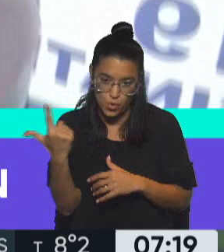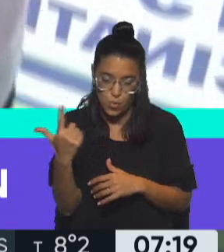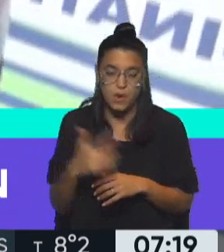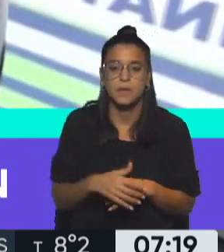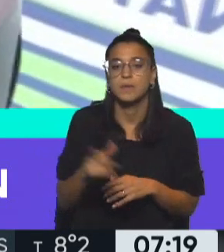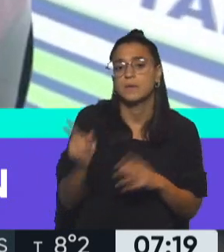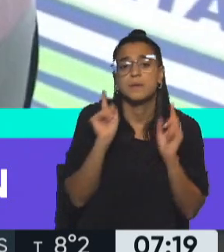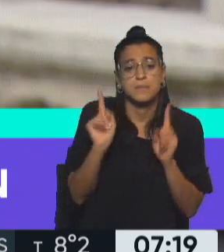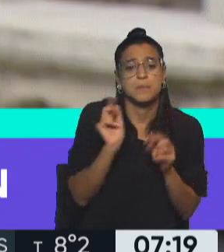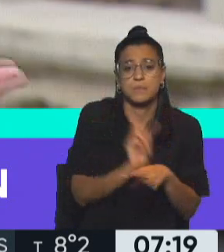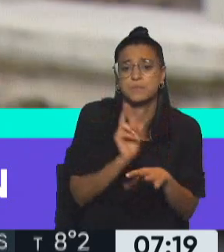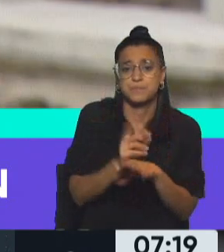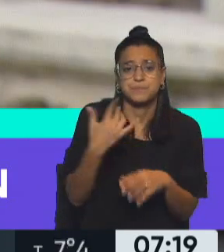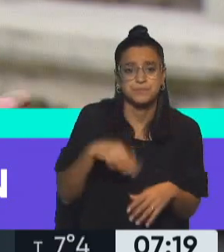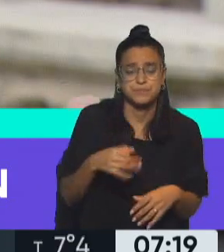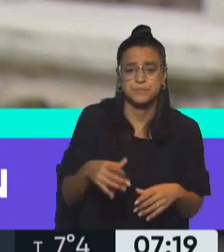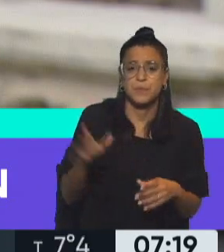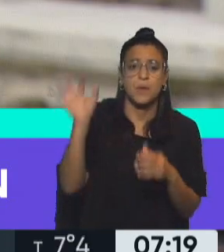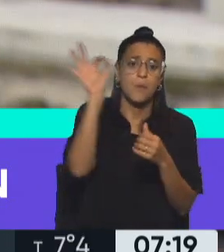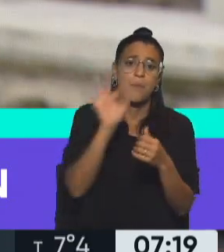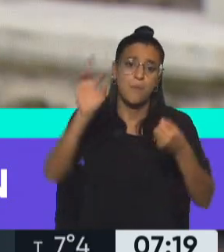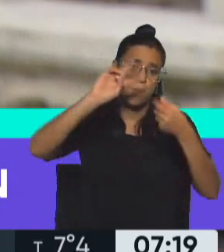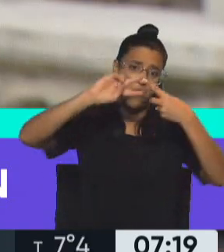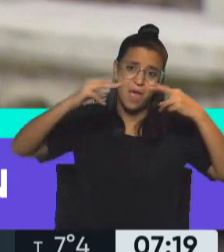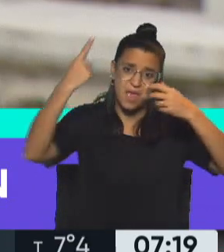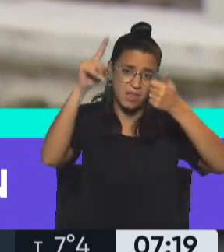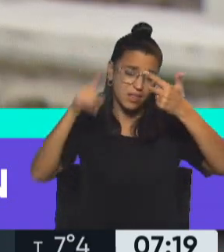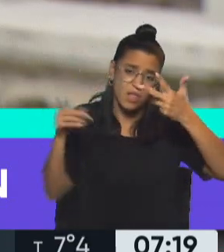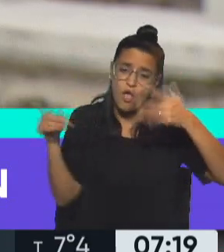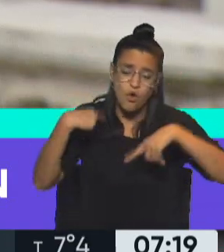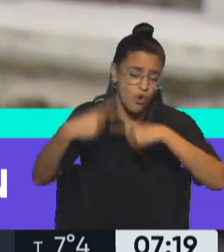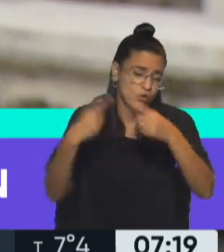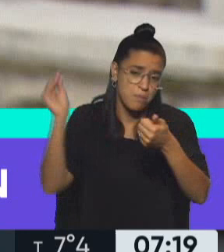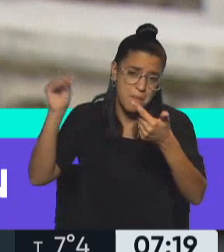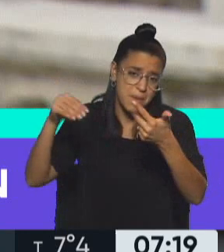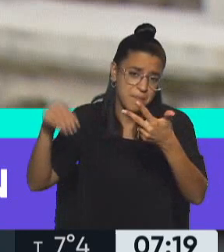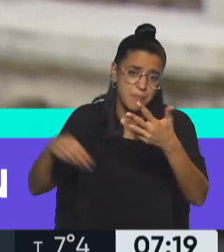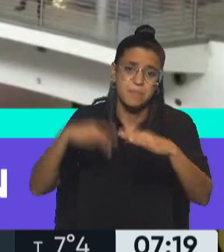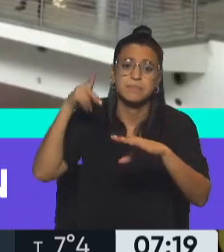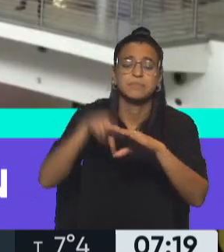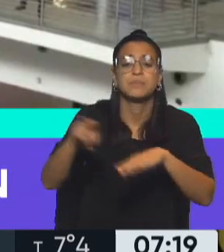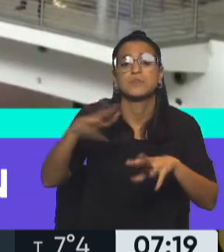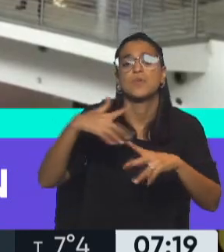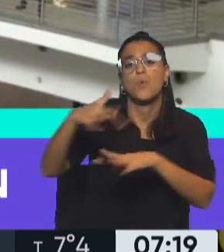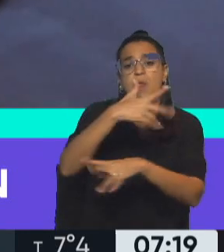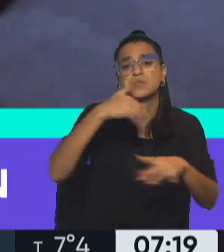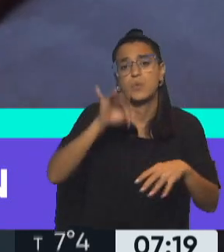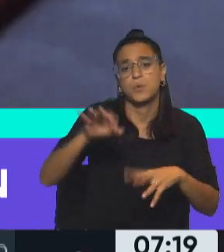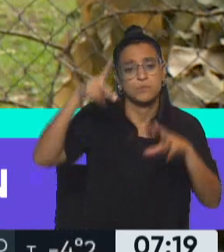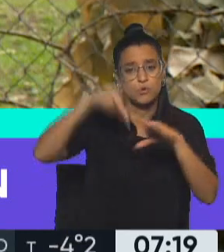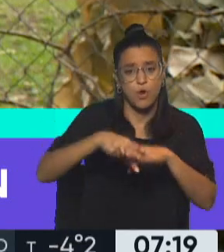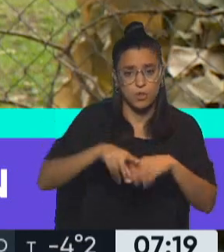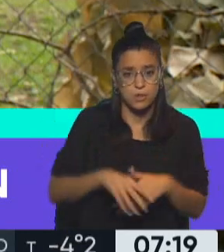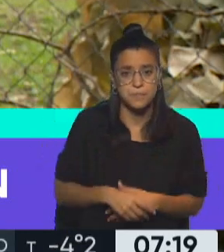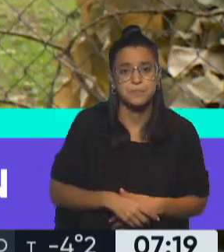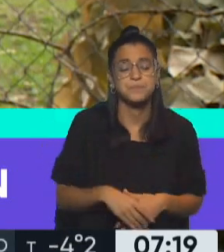con los mismos cuidados. Las variantes van a seguir surgiendo, lo venimos viendo. Lo que tenemos que hacer es cortar la circulación del virus. En